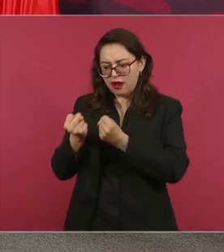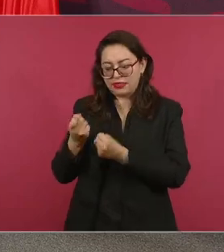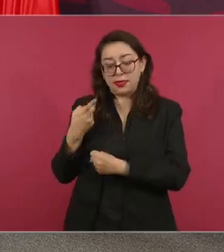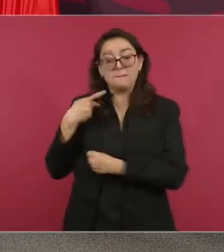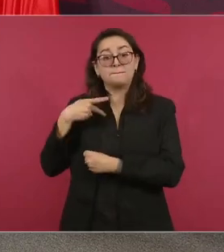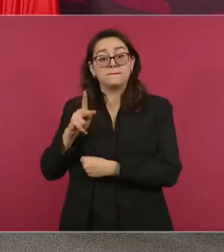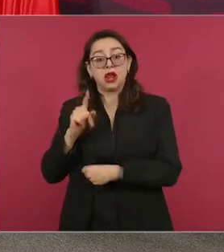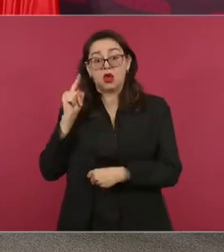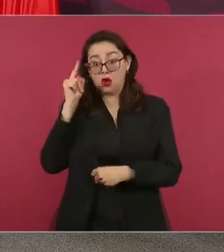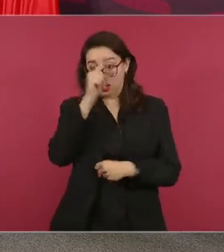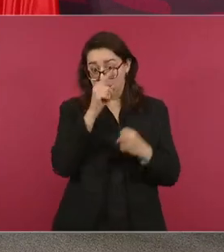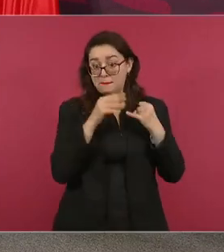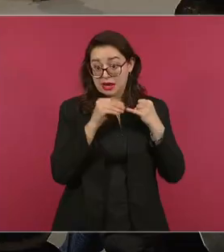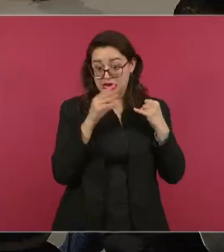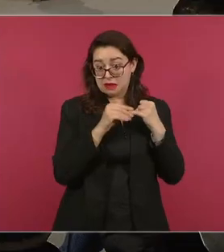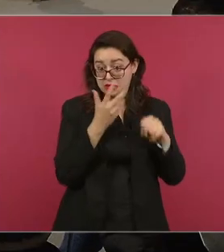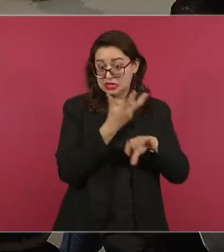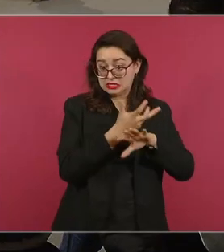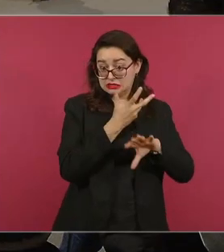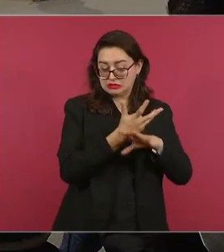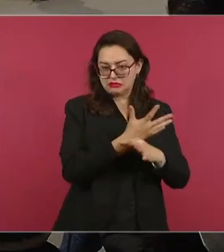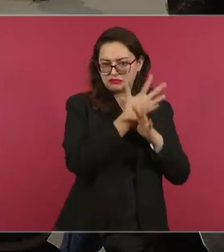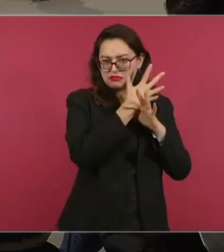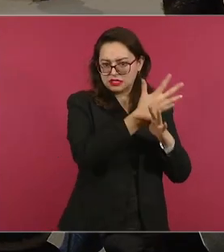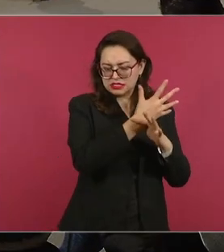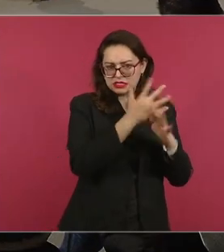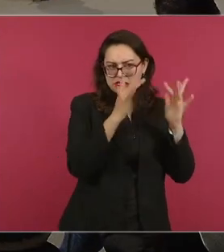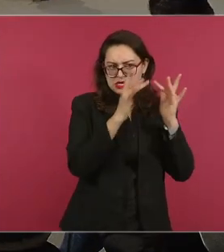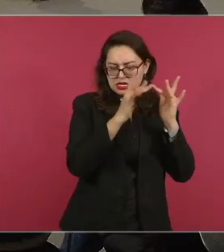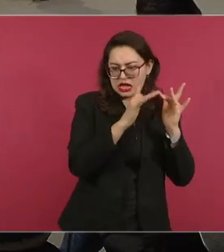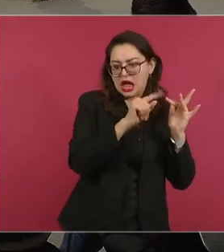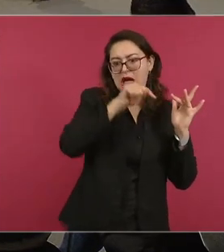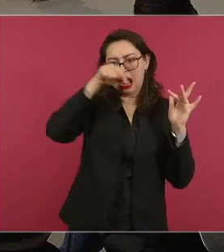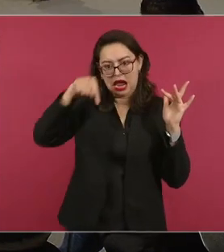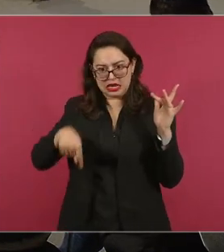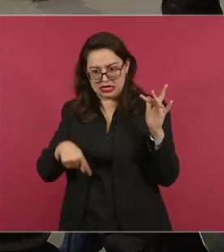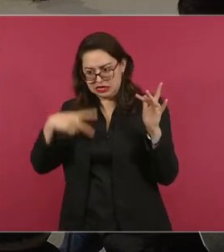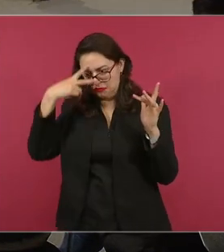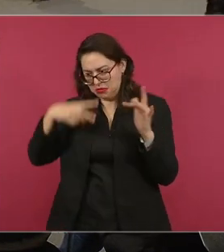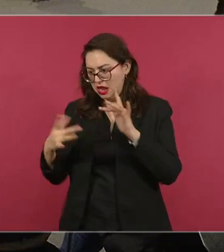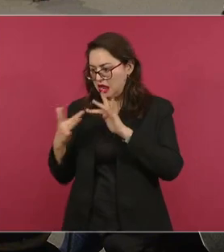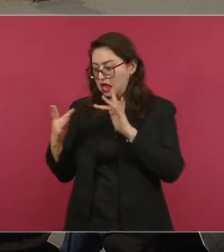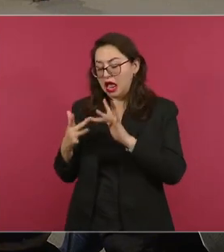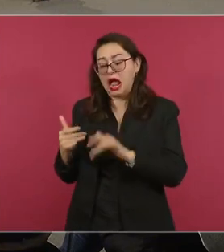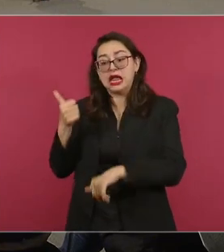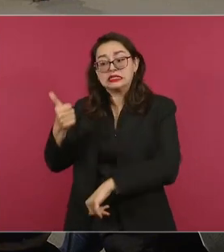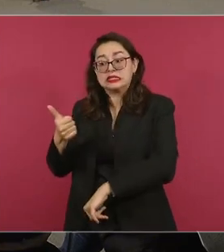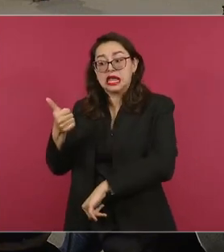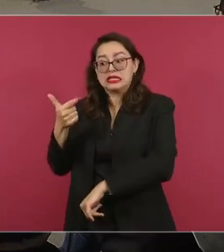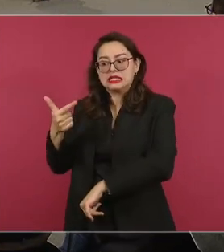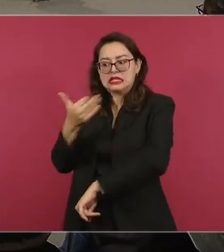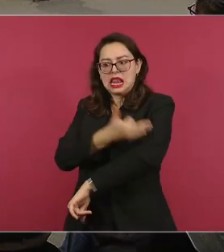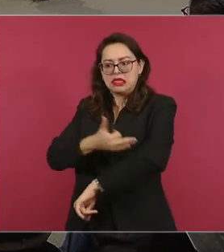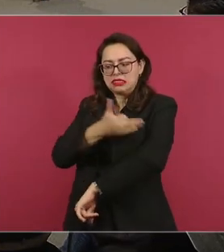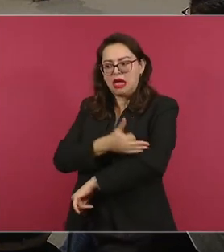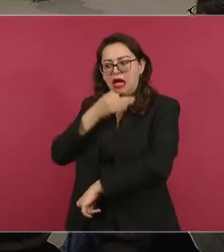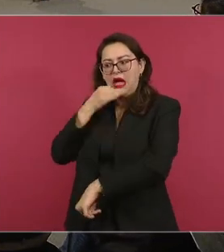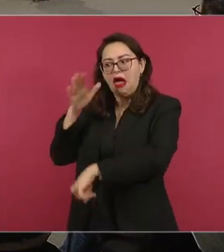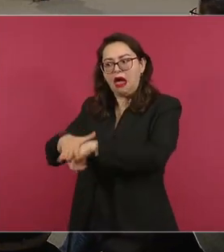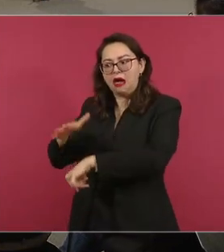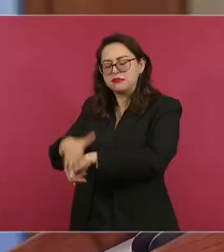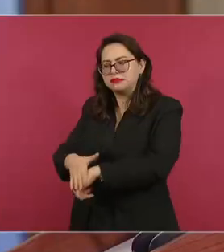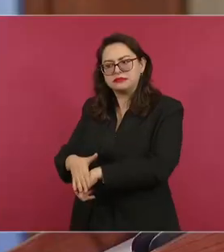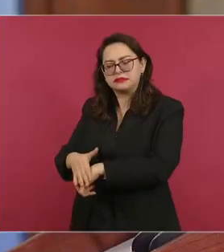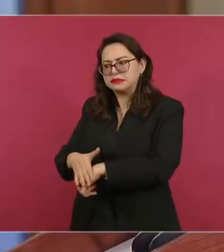de Huracanes, con sede en Miami, se coordinó con el Servicio Meteorológico Nacional alrededor de las 6-7 de la tarde para determinar y decirnos